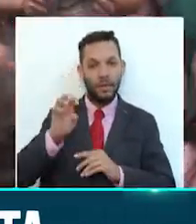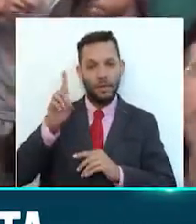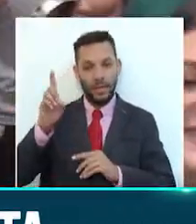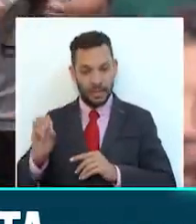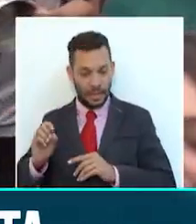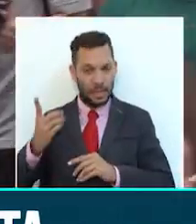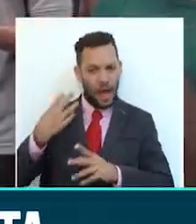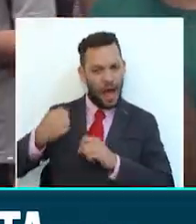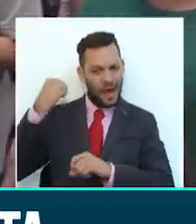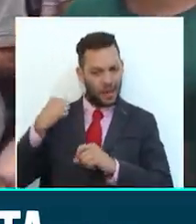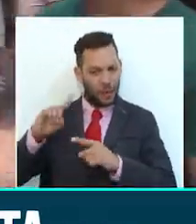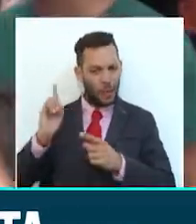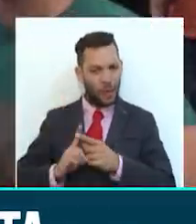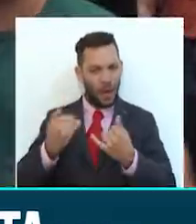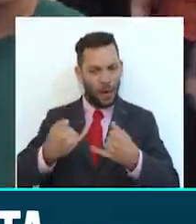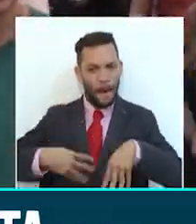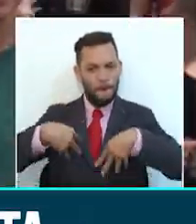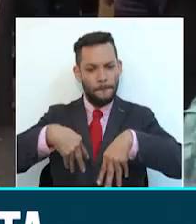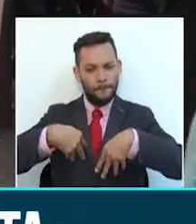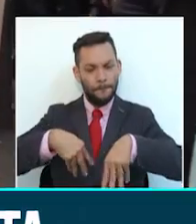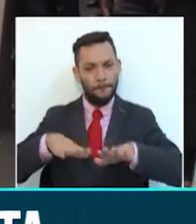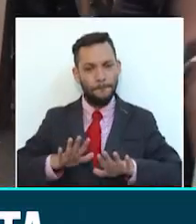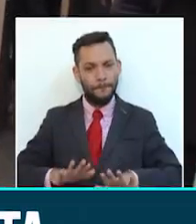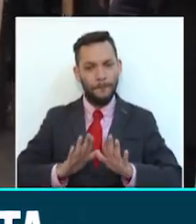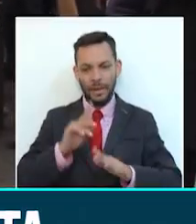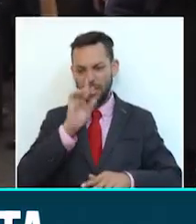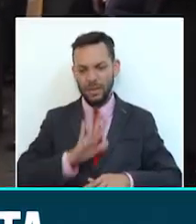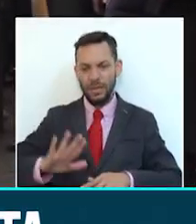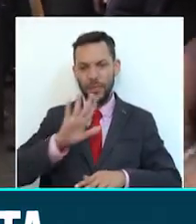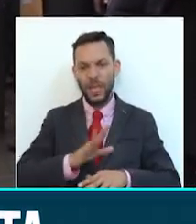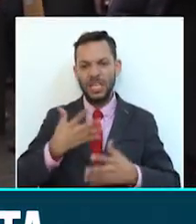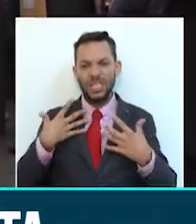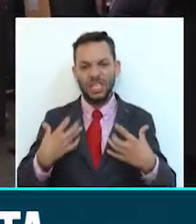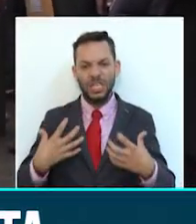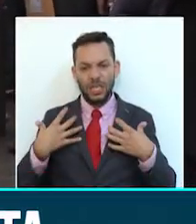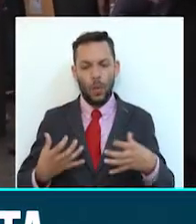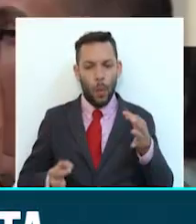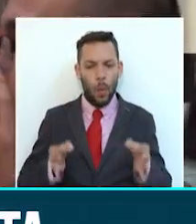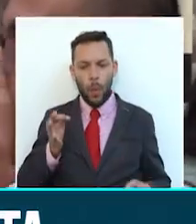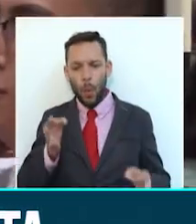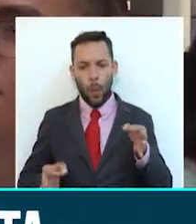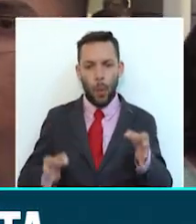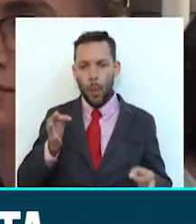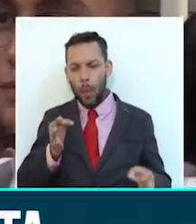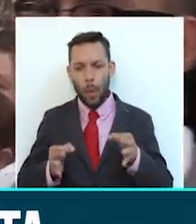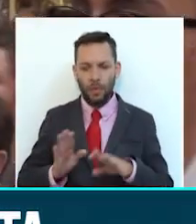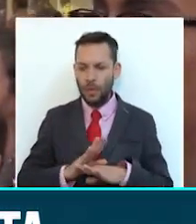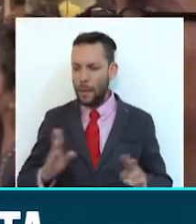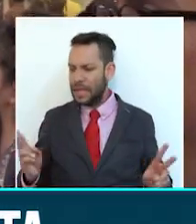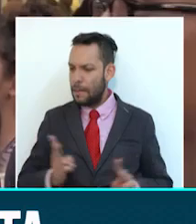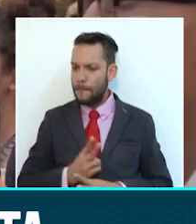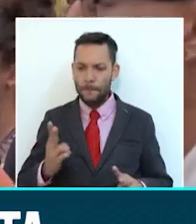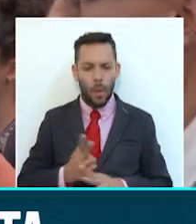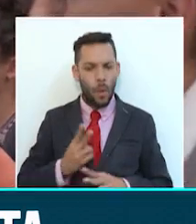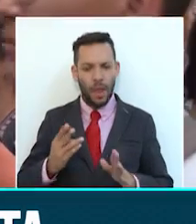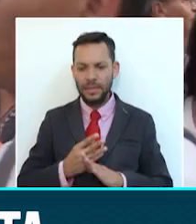Pereira continúa el paro nacional, pero esta vez pidiendo mayor justicia ante los actos de maltrato y violencia contra la mujer que se